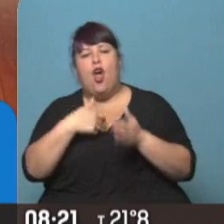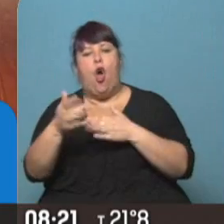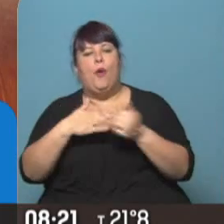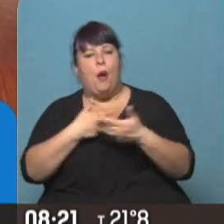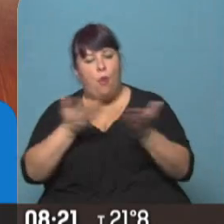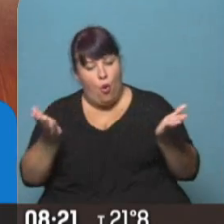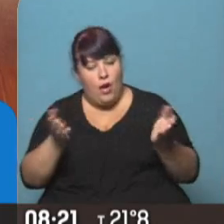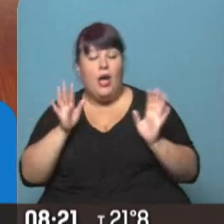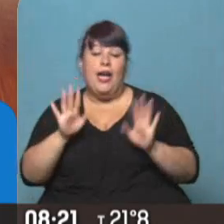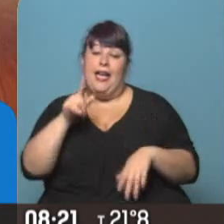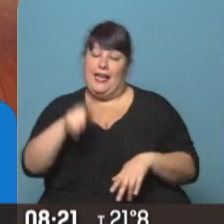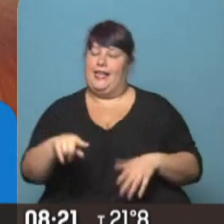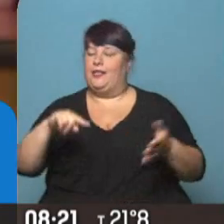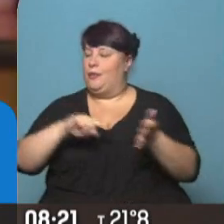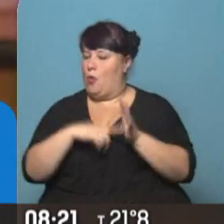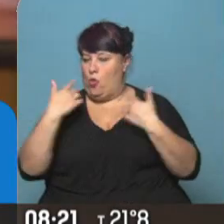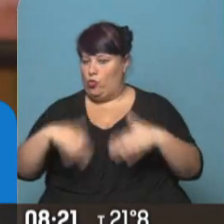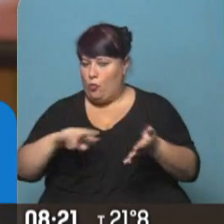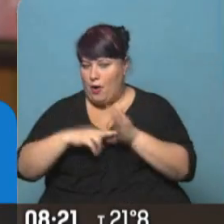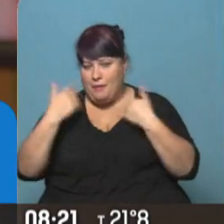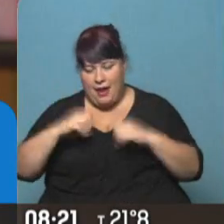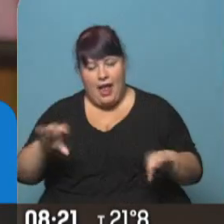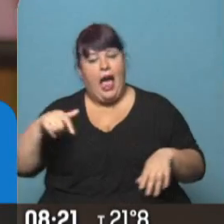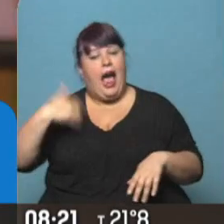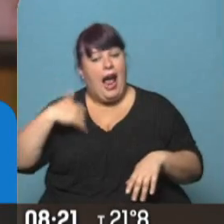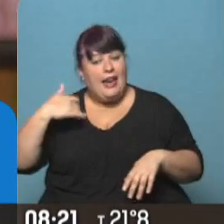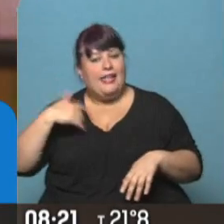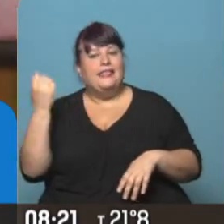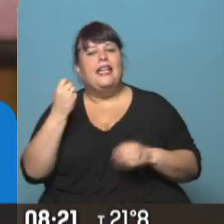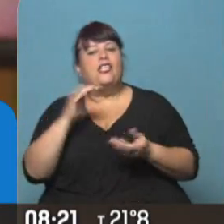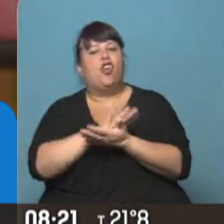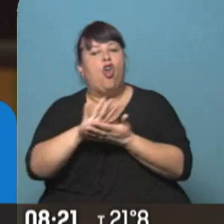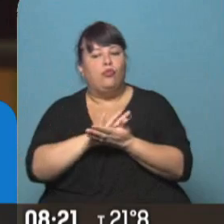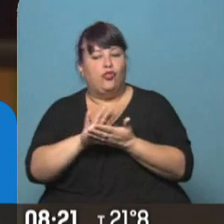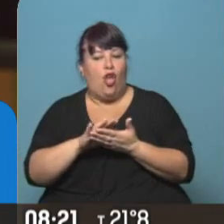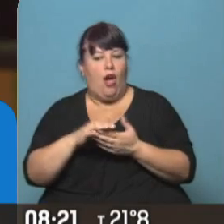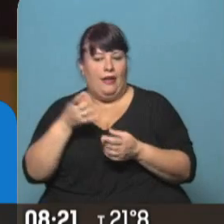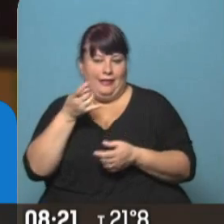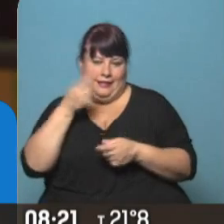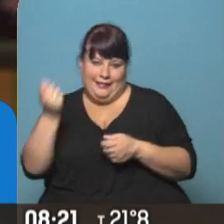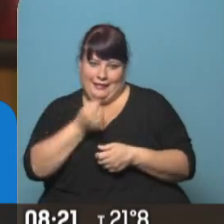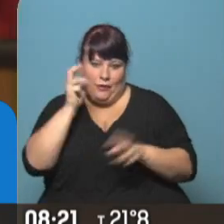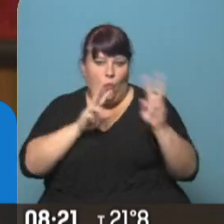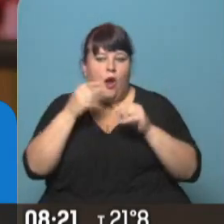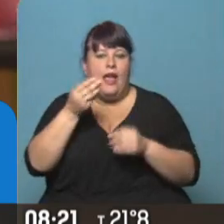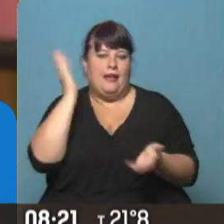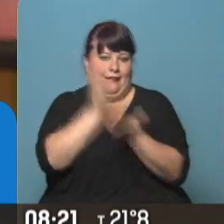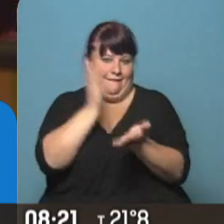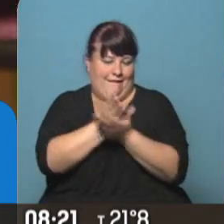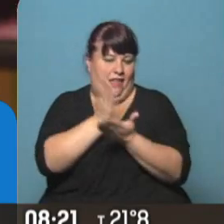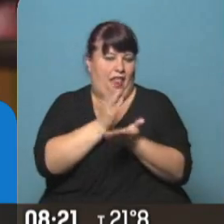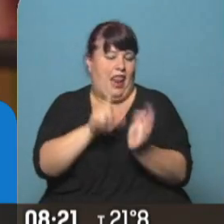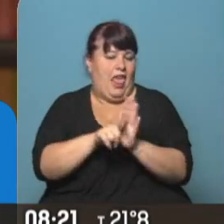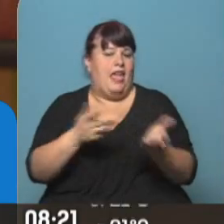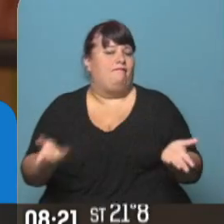pública bueno ese es el gran tema de fondo en la argentina normalmente lo que hacemos con la corrupción correr le atrás de los hechos con el garrote del derecho